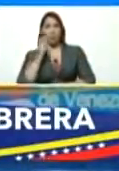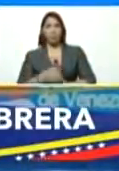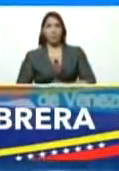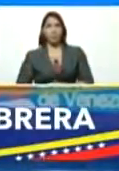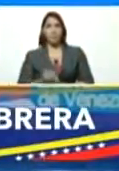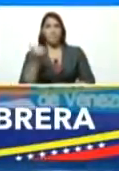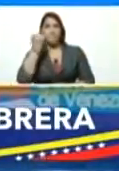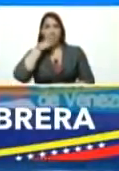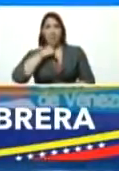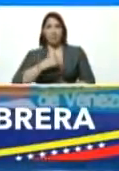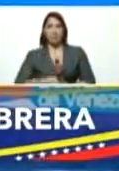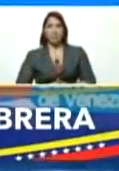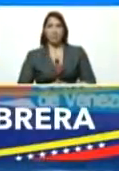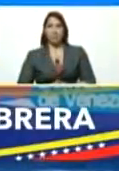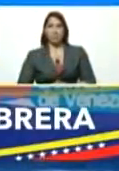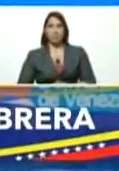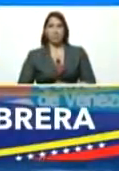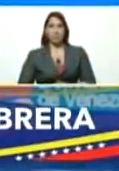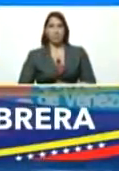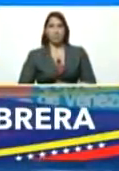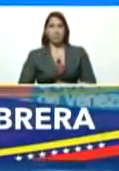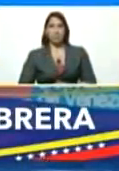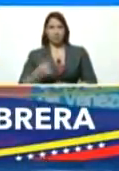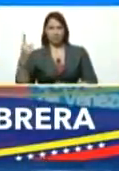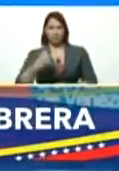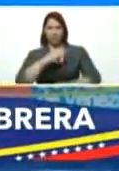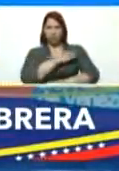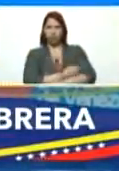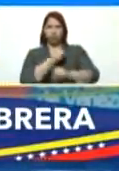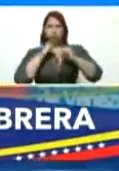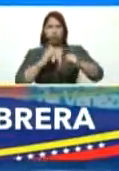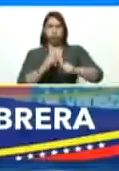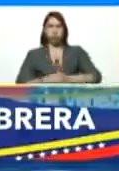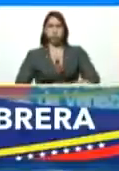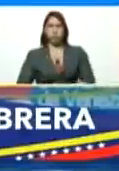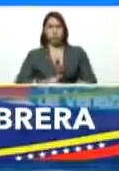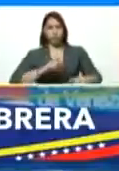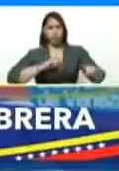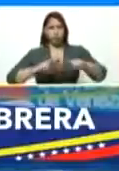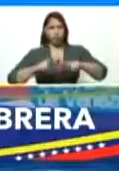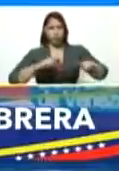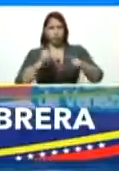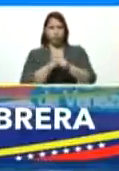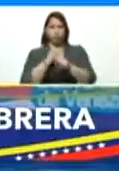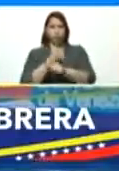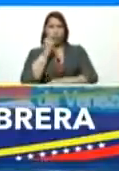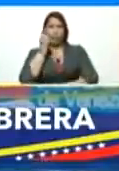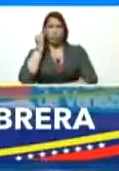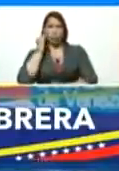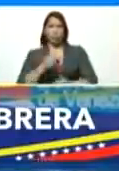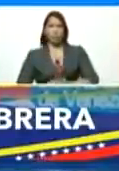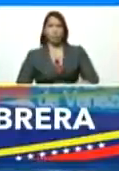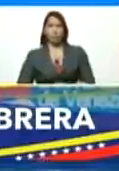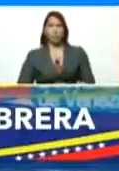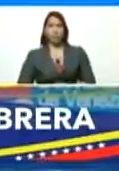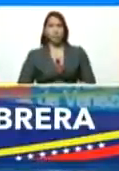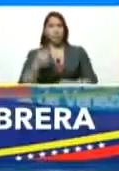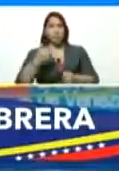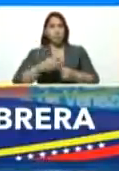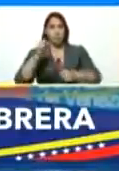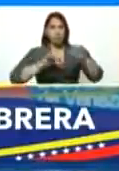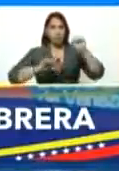valencia nos viene una aguerrida dirigente de la clase obrera de la petroquímica